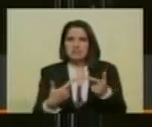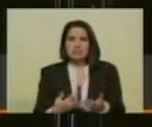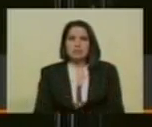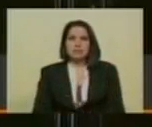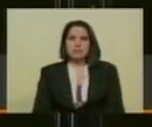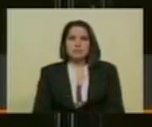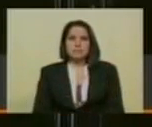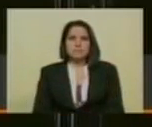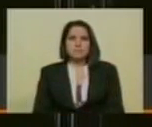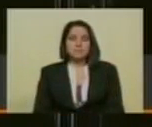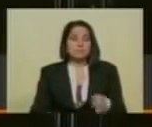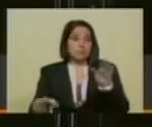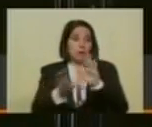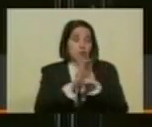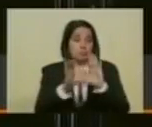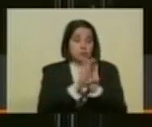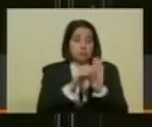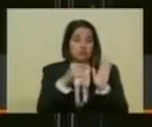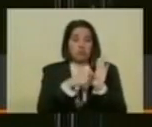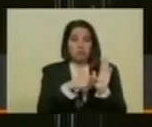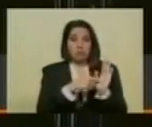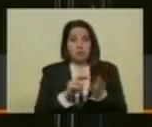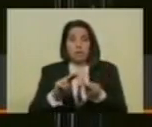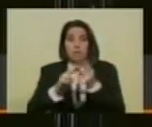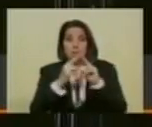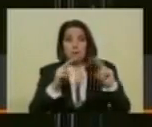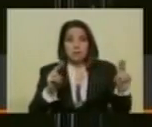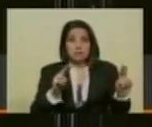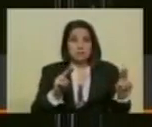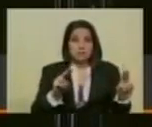entre la Constitución, la paz